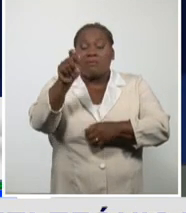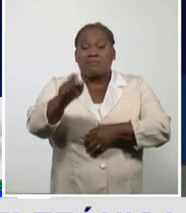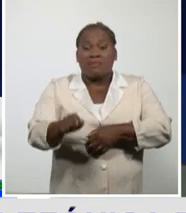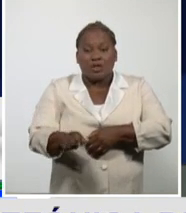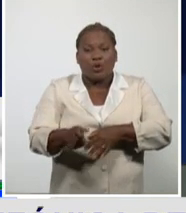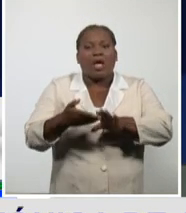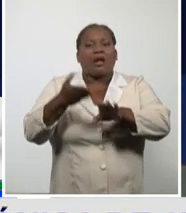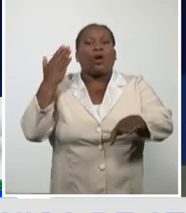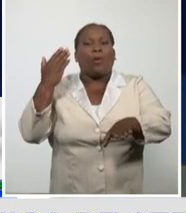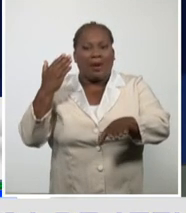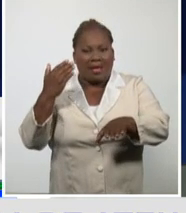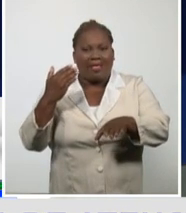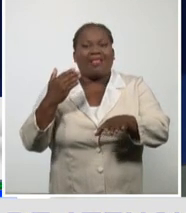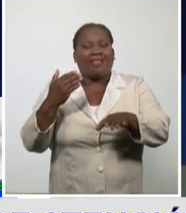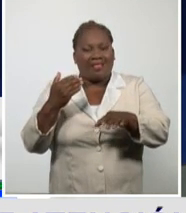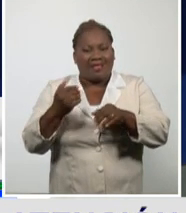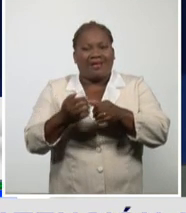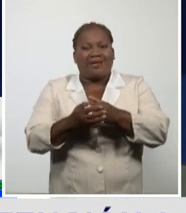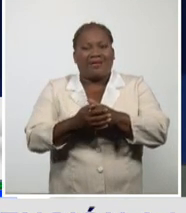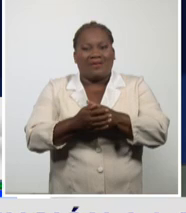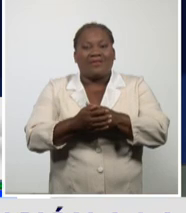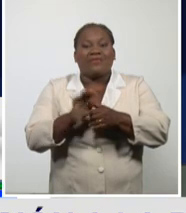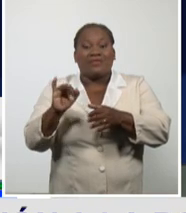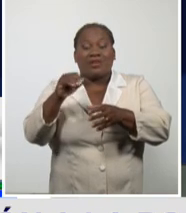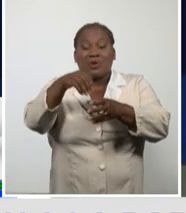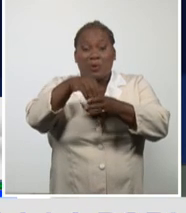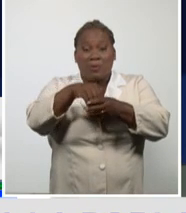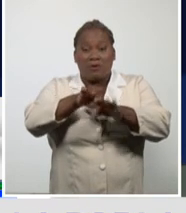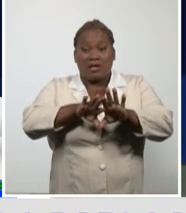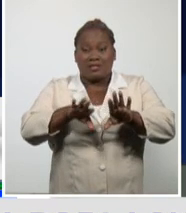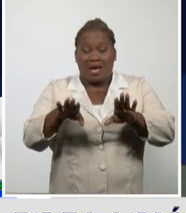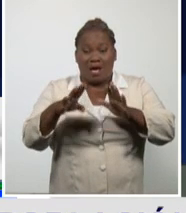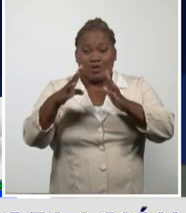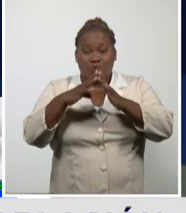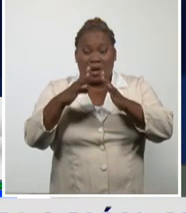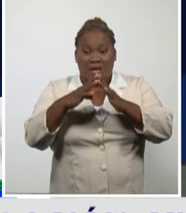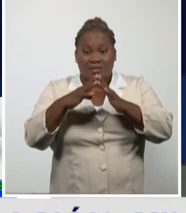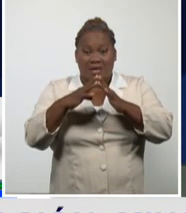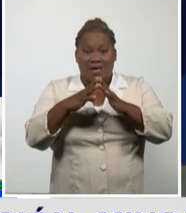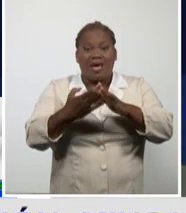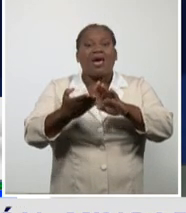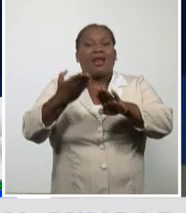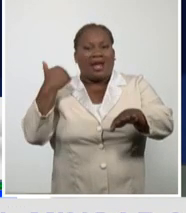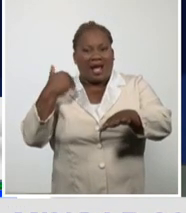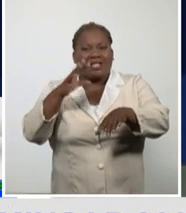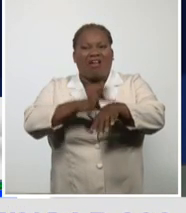recuperados que se incorporan se rescatan del COVID-19.